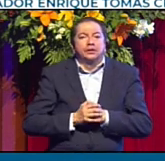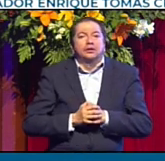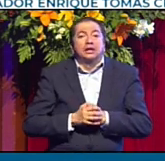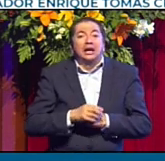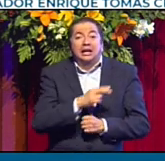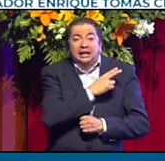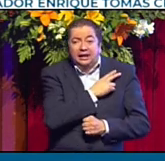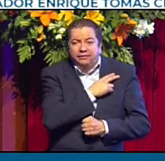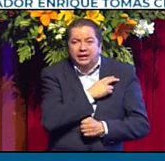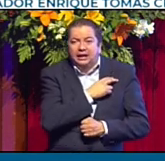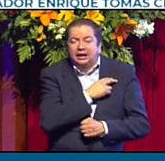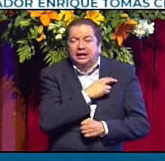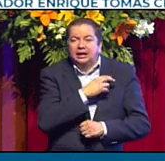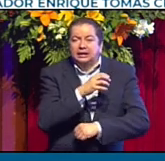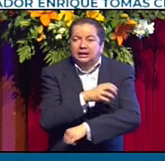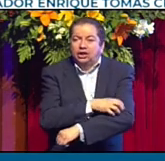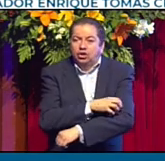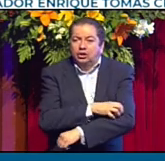jefe regional,